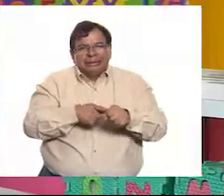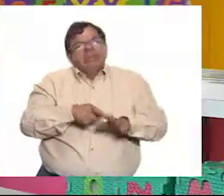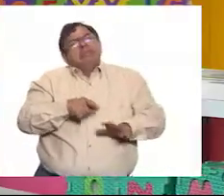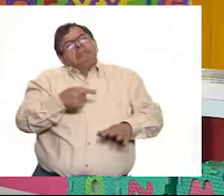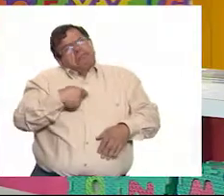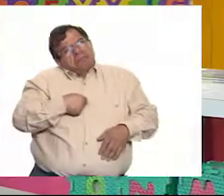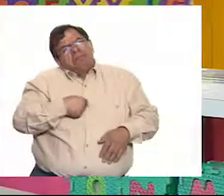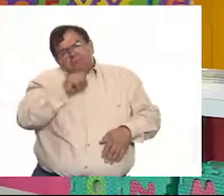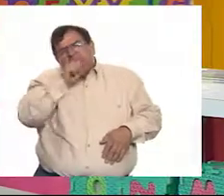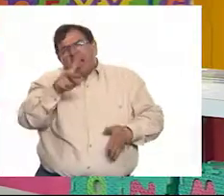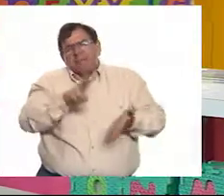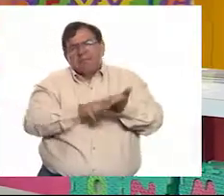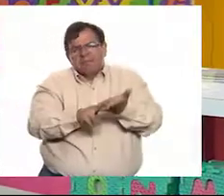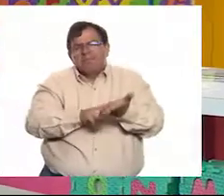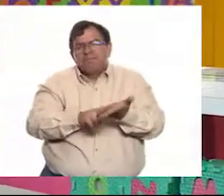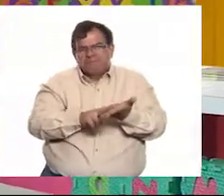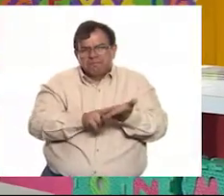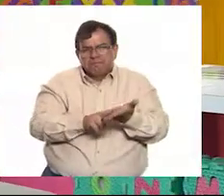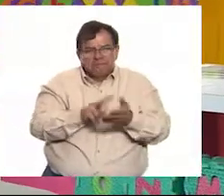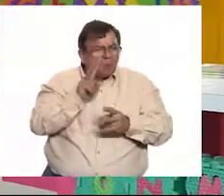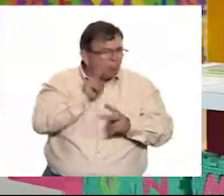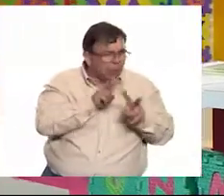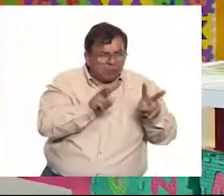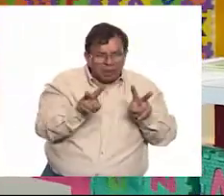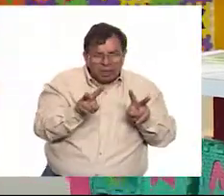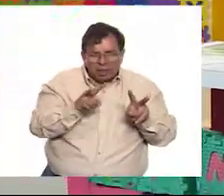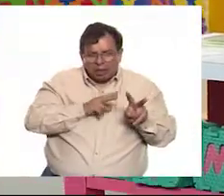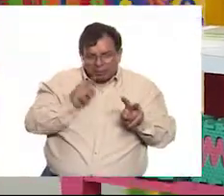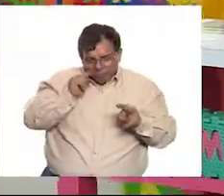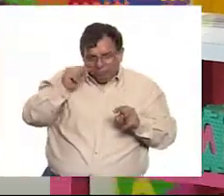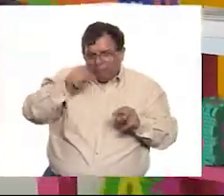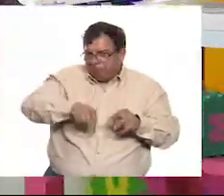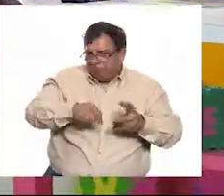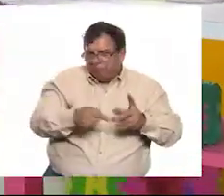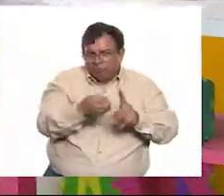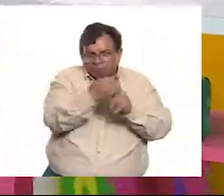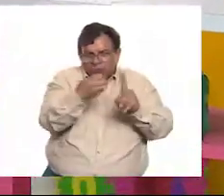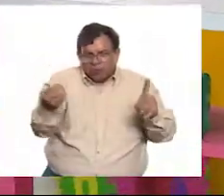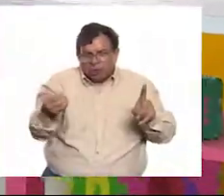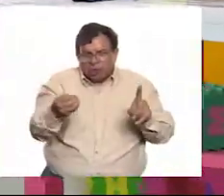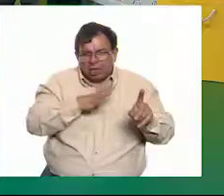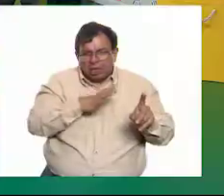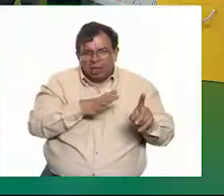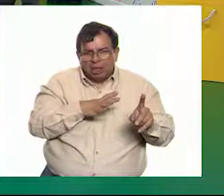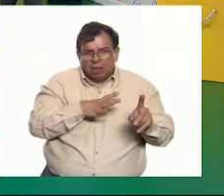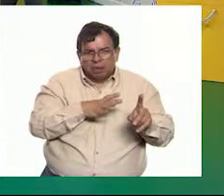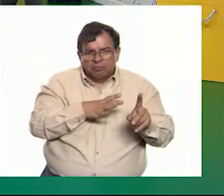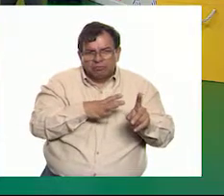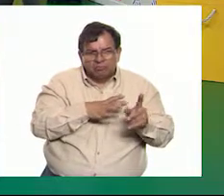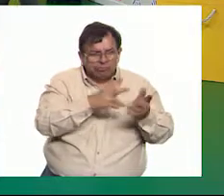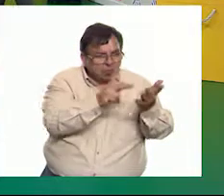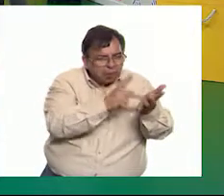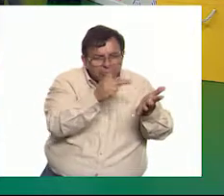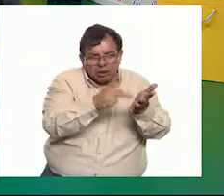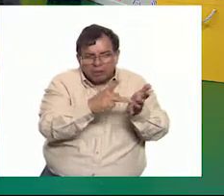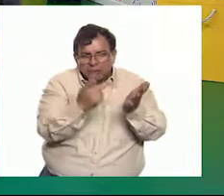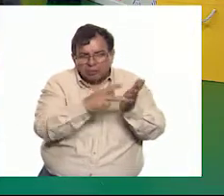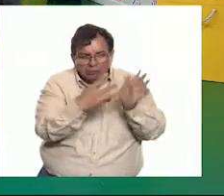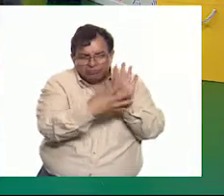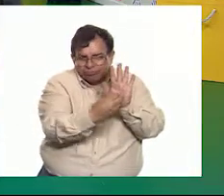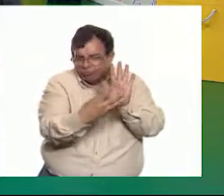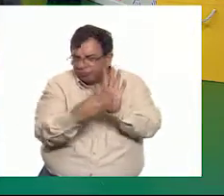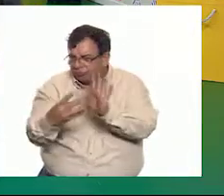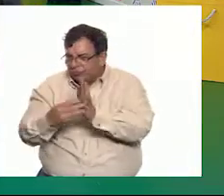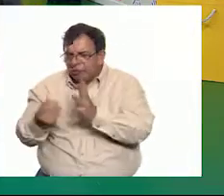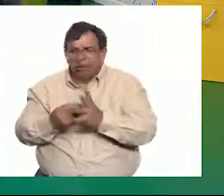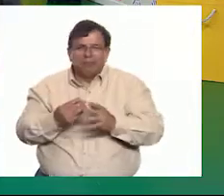también nos pondríamos un verde porque sí pudimos identificar. Mira, acá ya ordenando estos, aquí también tenemos patrones, ahí abajo,